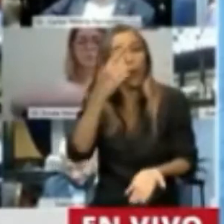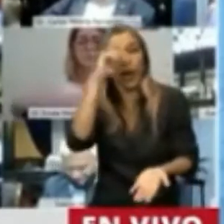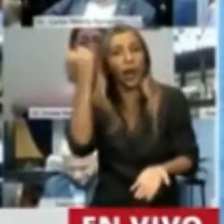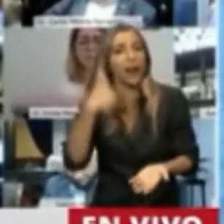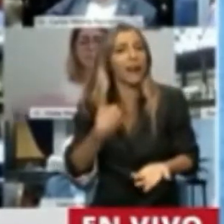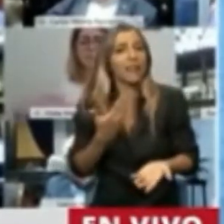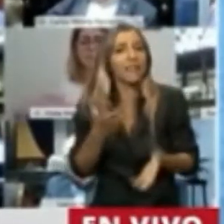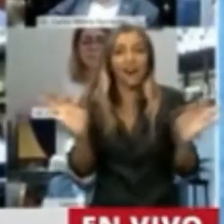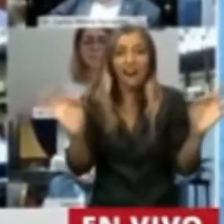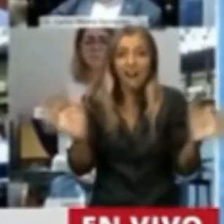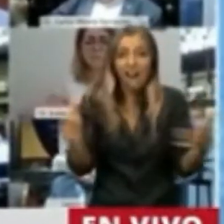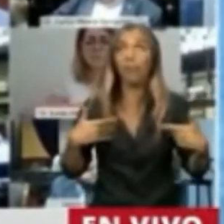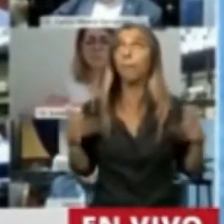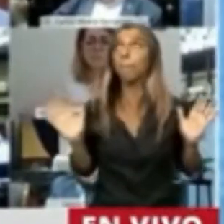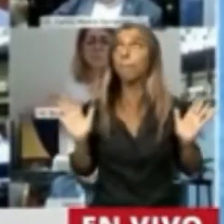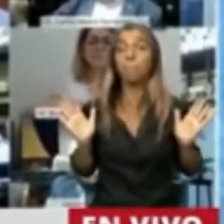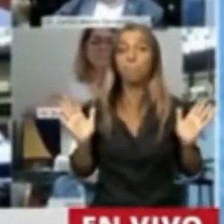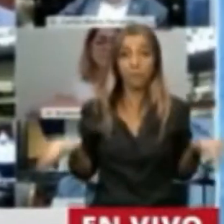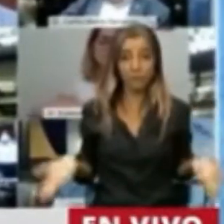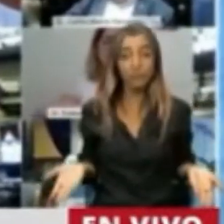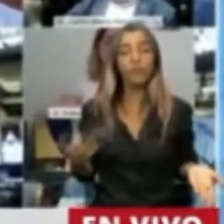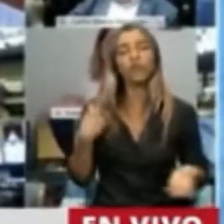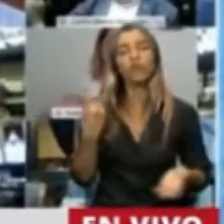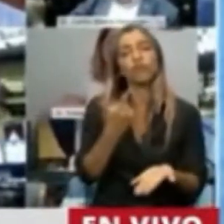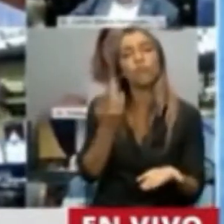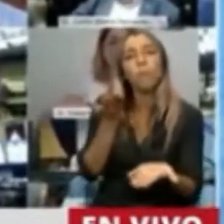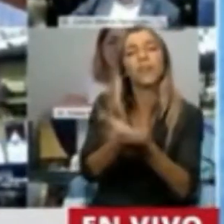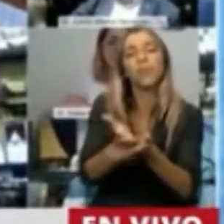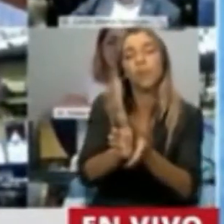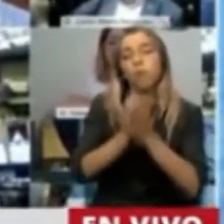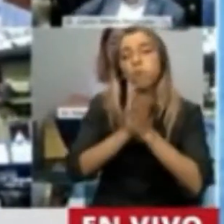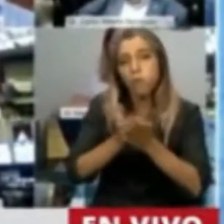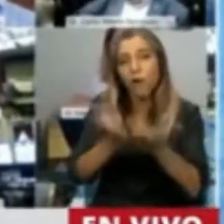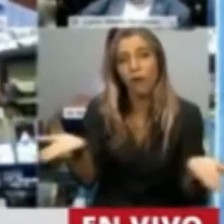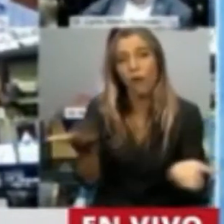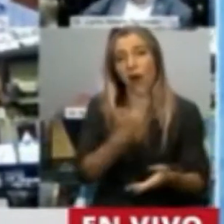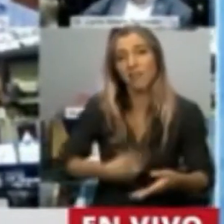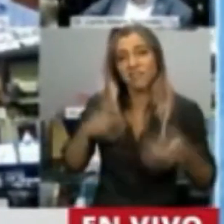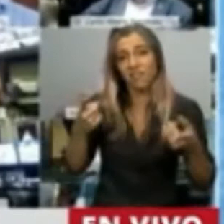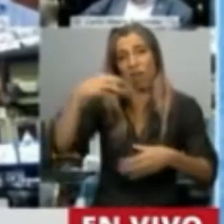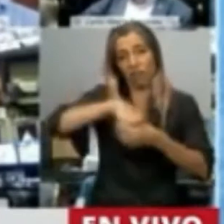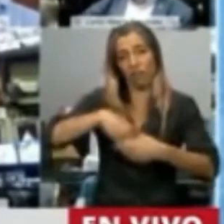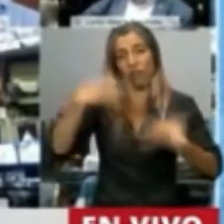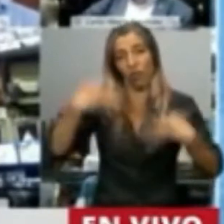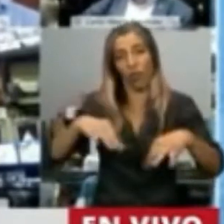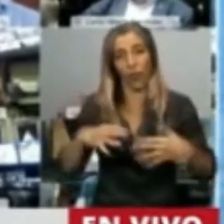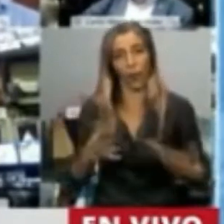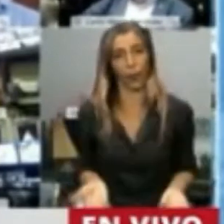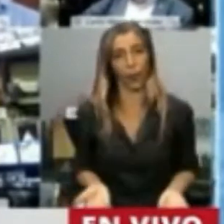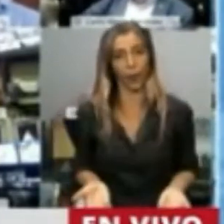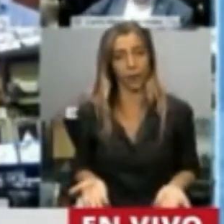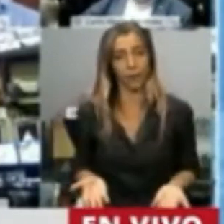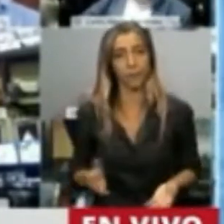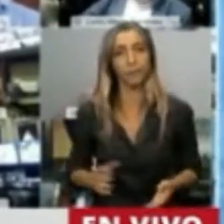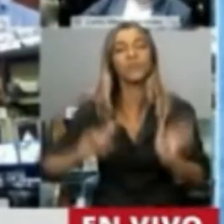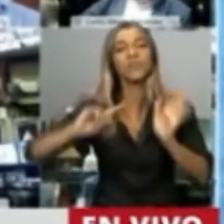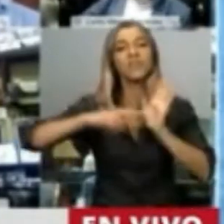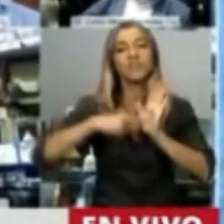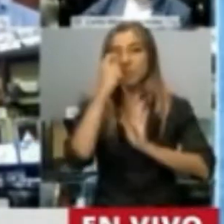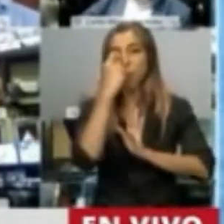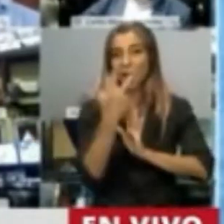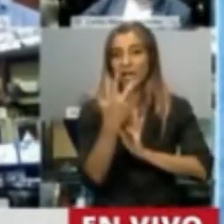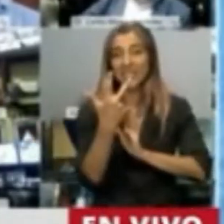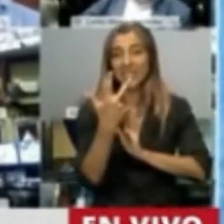instamos a que esto sea un Diputado, tema de se Estado. puede ir ¿Por qué es un tema de redondeando. Estado? El inciso 23 del